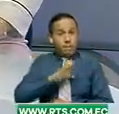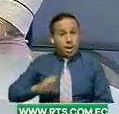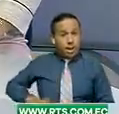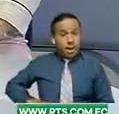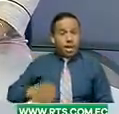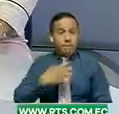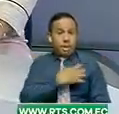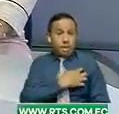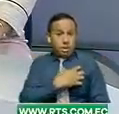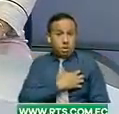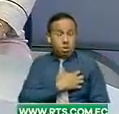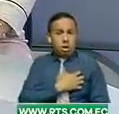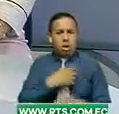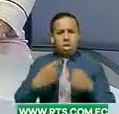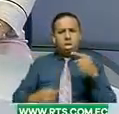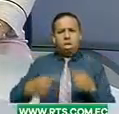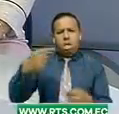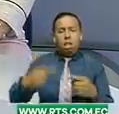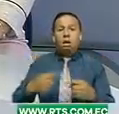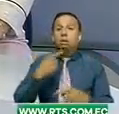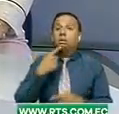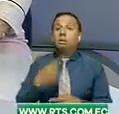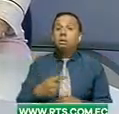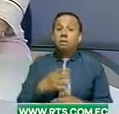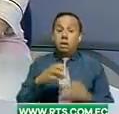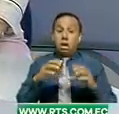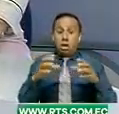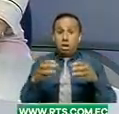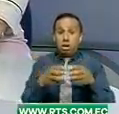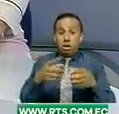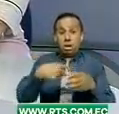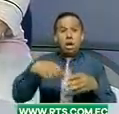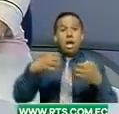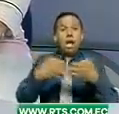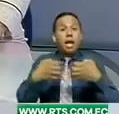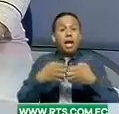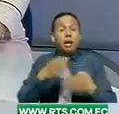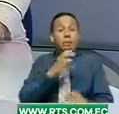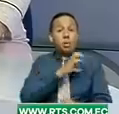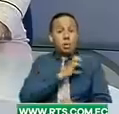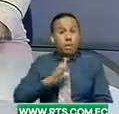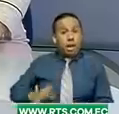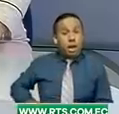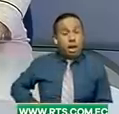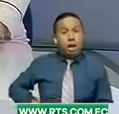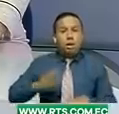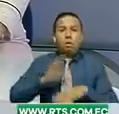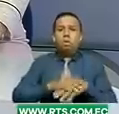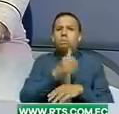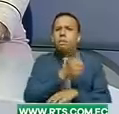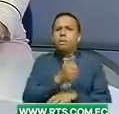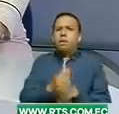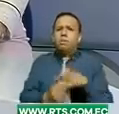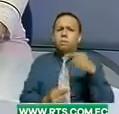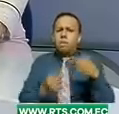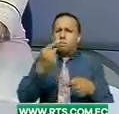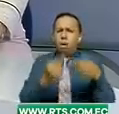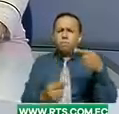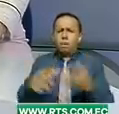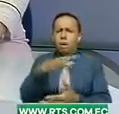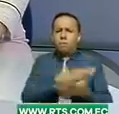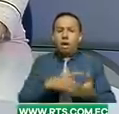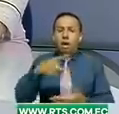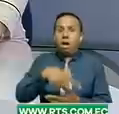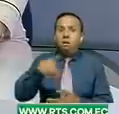club Sport Emelec no podrá disputar sus próximos partidos con presencia de aficionados. Los demás equipos podrán contar con